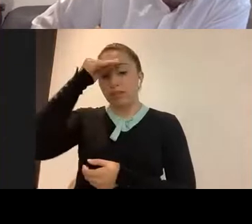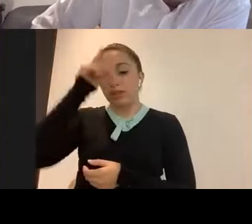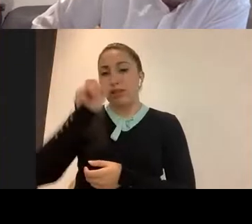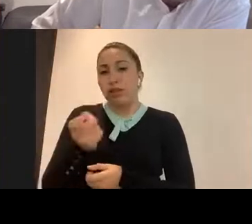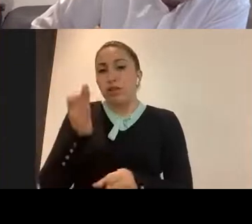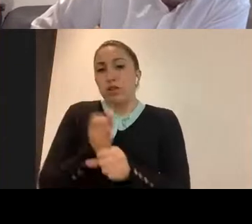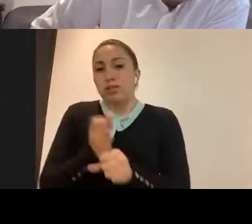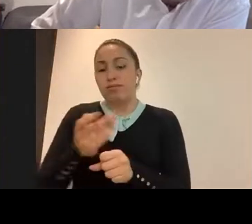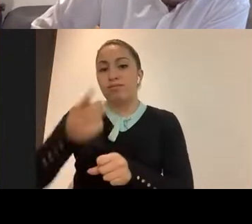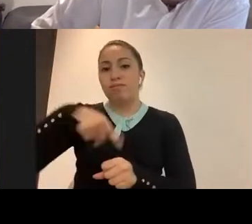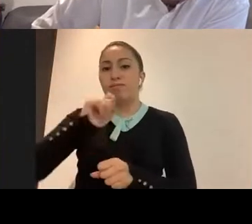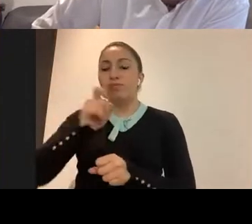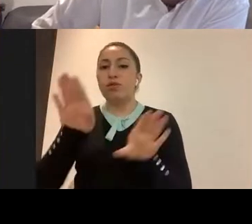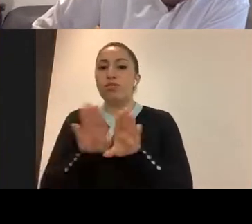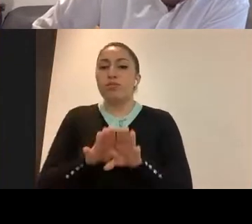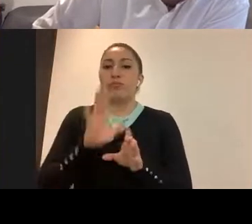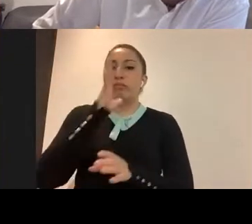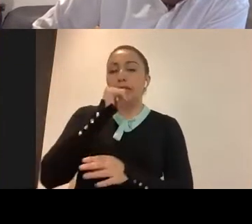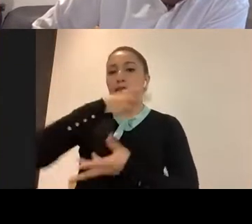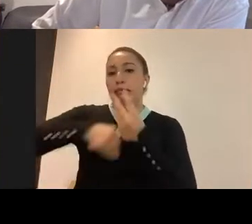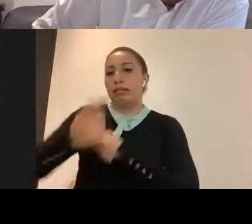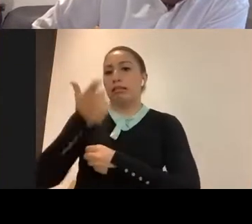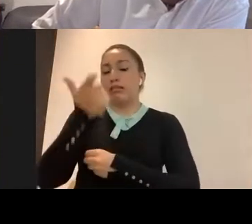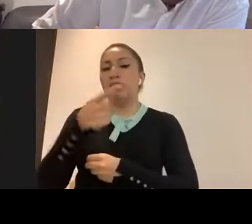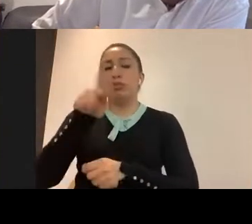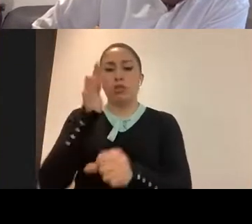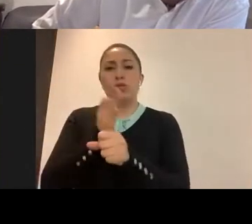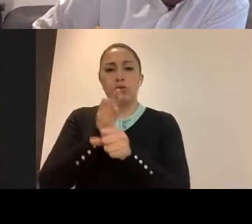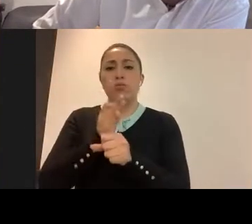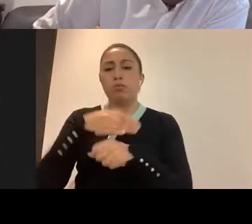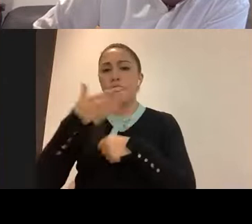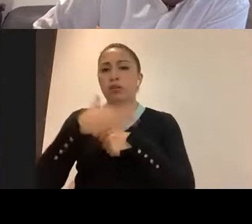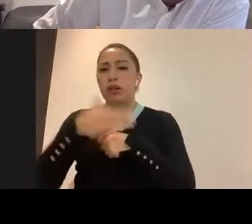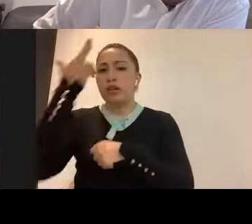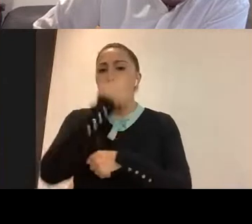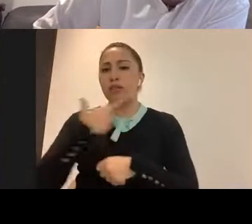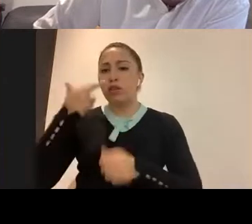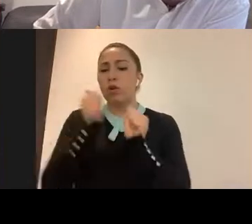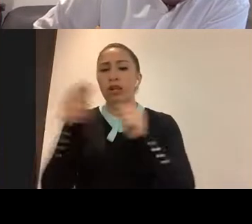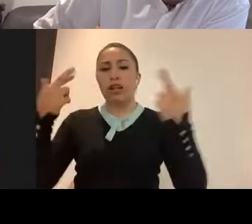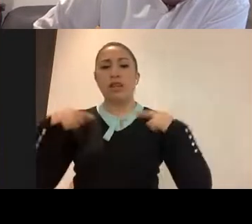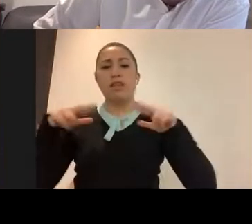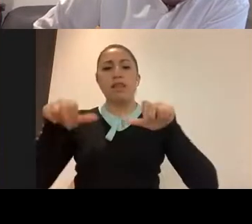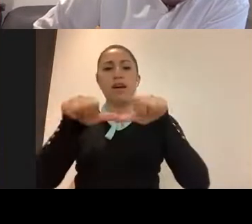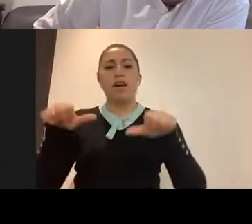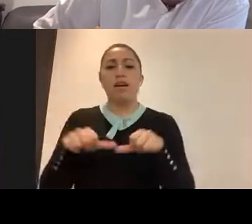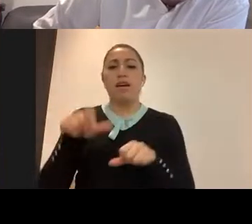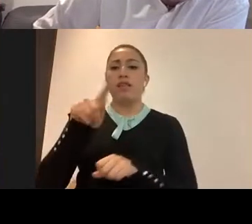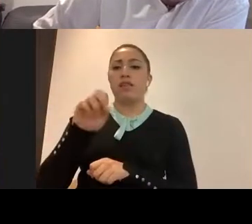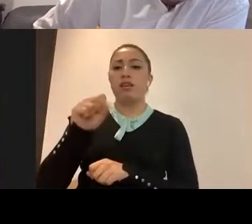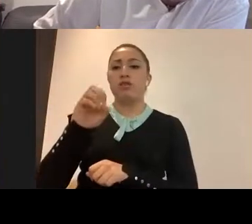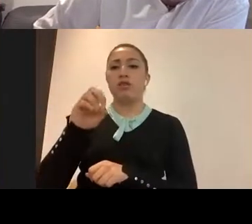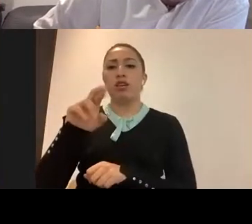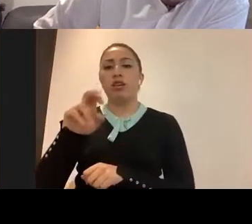evitó que se pudieran estar generando, pero estaríamos revisándolo con el tesorero y el oficial mayor, evidentemente, para prever que pueda salir algo en